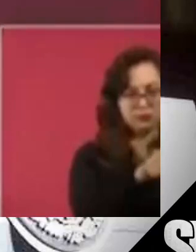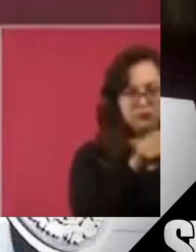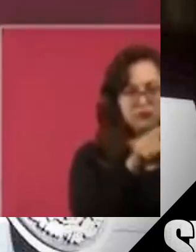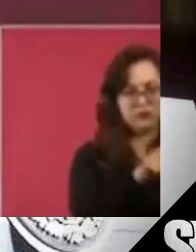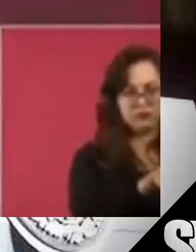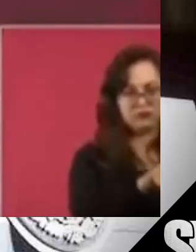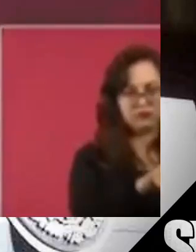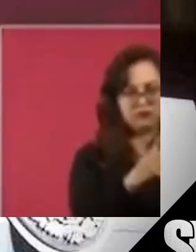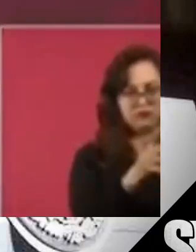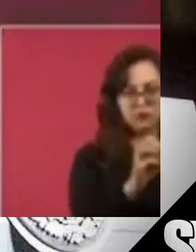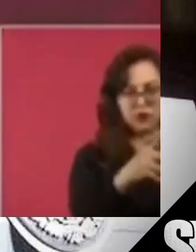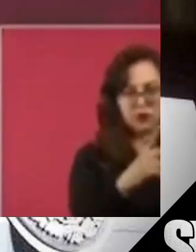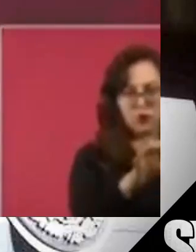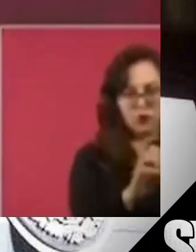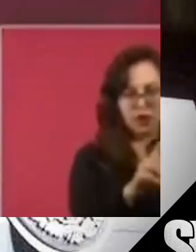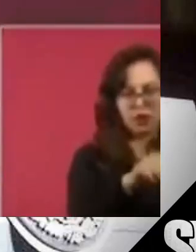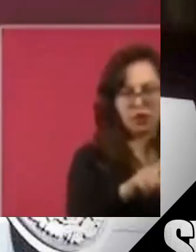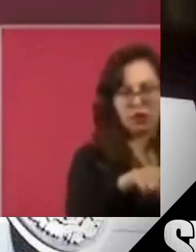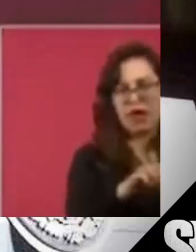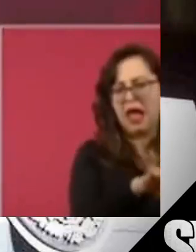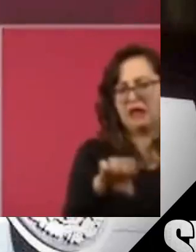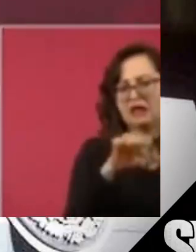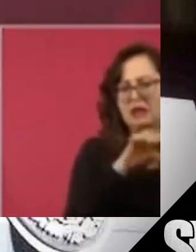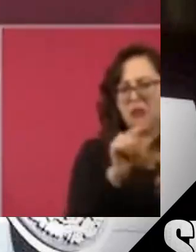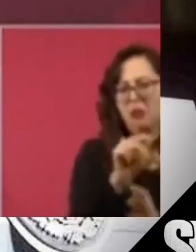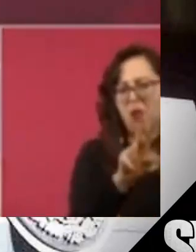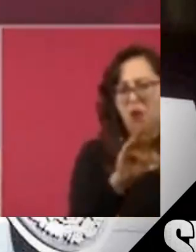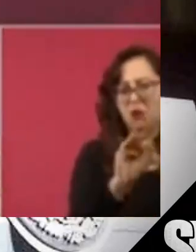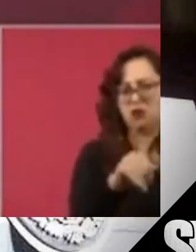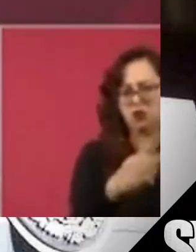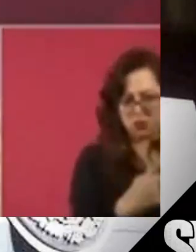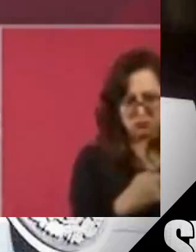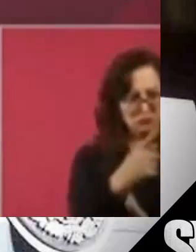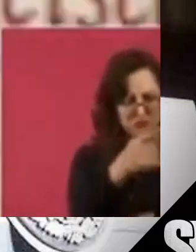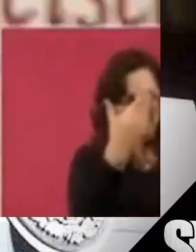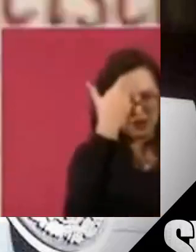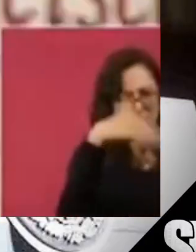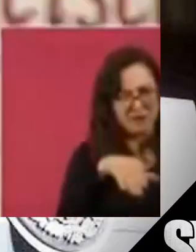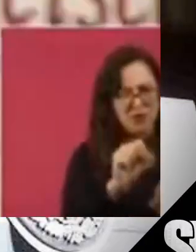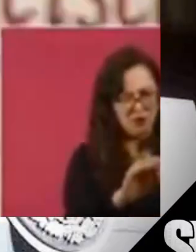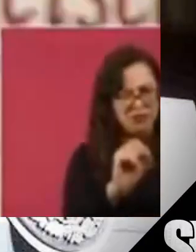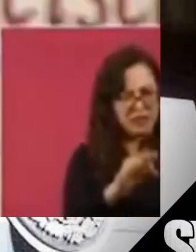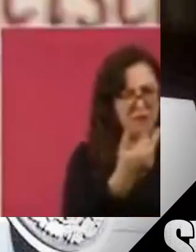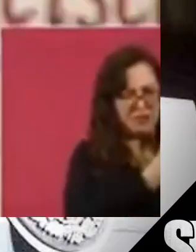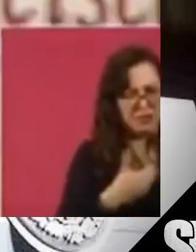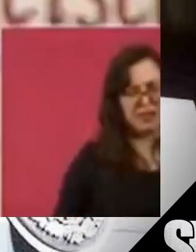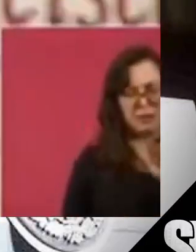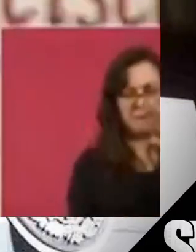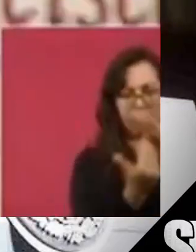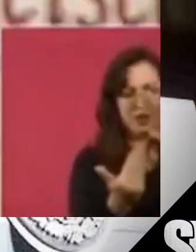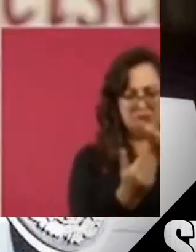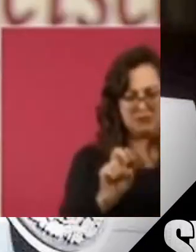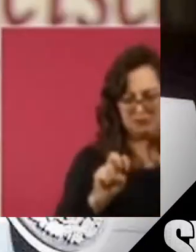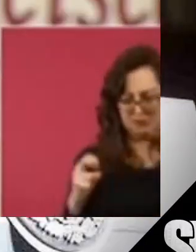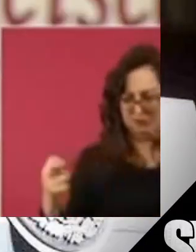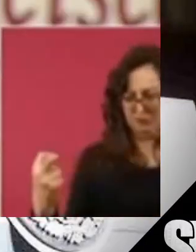Pompeo. Vamos a decir su círculo más cercano en torno a su escritorio, el que ves en las series televisivas, y tu servidor nada